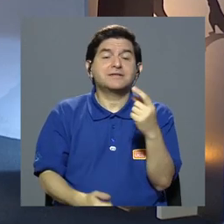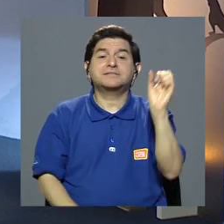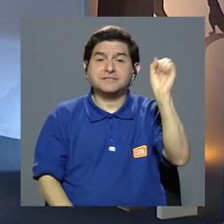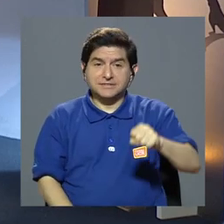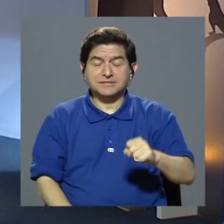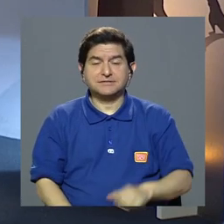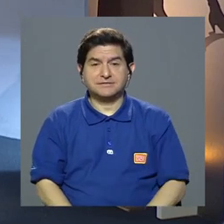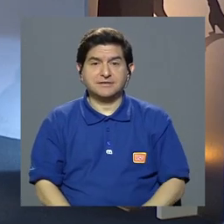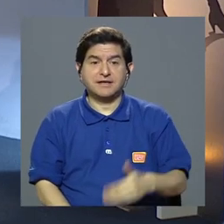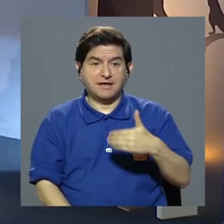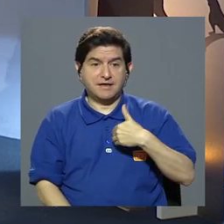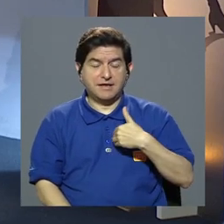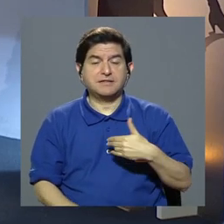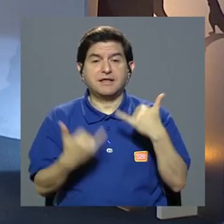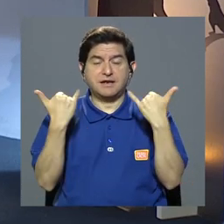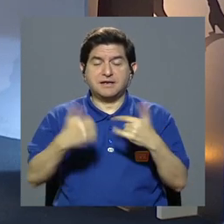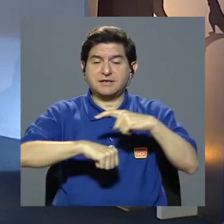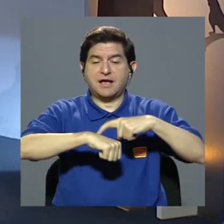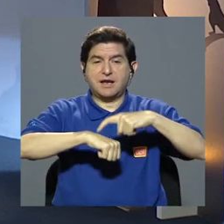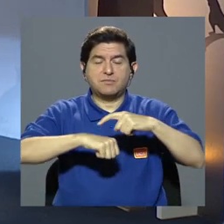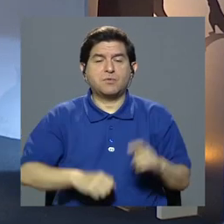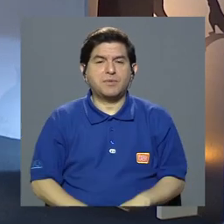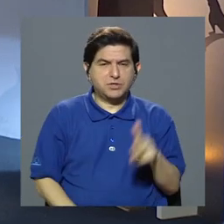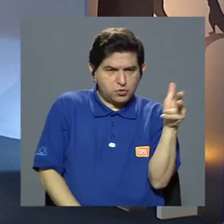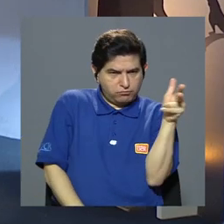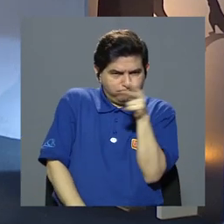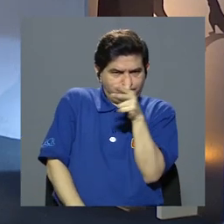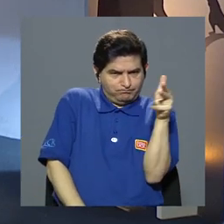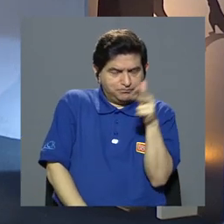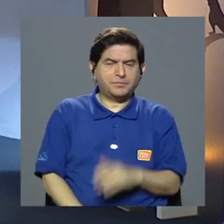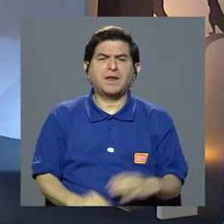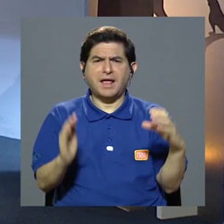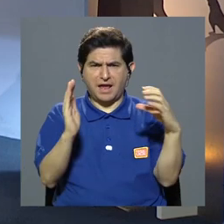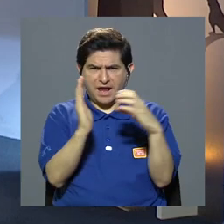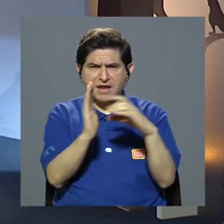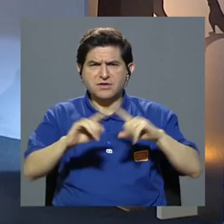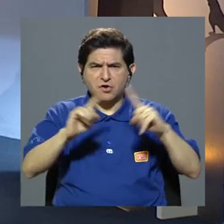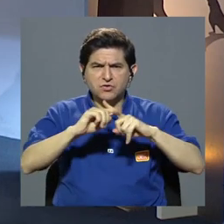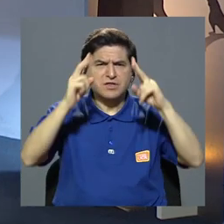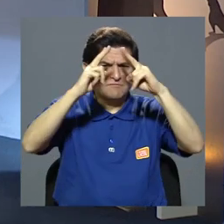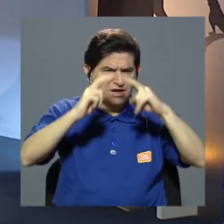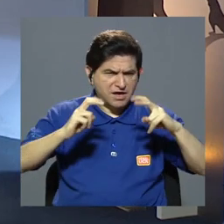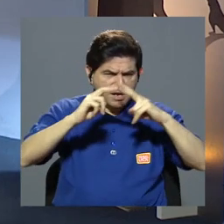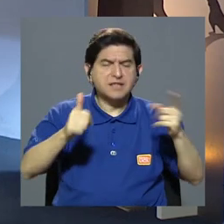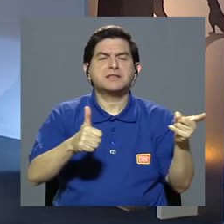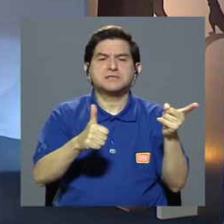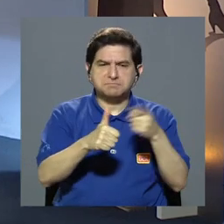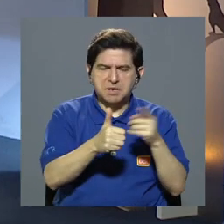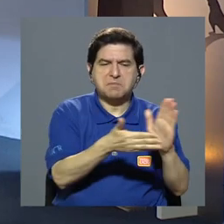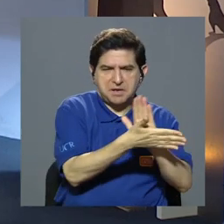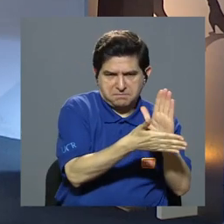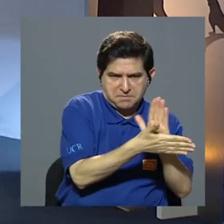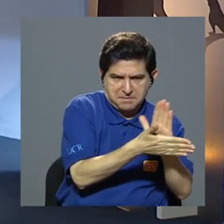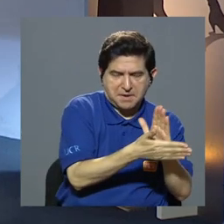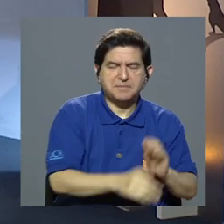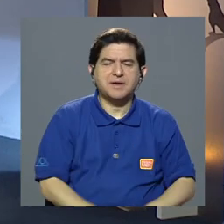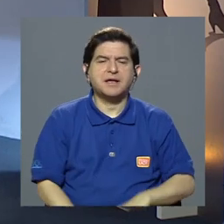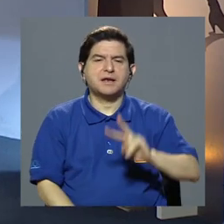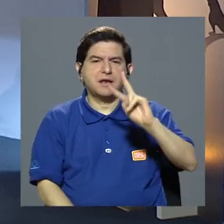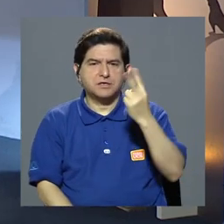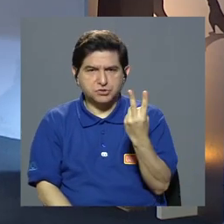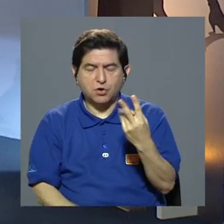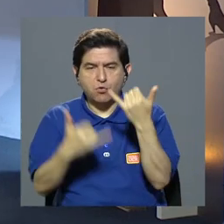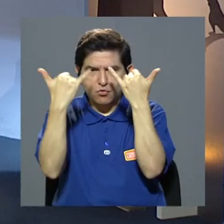cuando lo están diciendo y luego ya tenemos la sesión de grabación entonces el proceso el guión lleva varios varios revisiones perdón la primera revisión de un papel